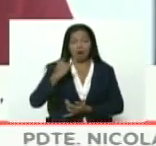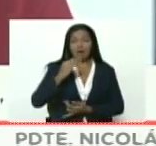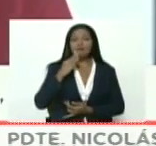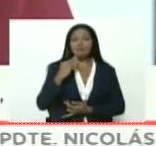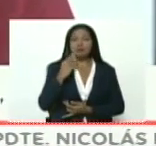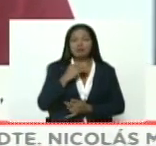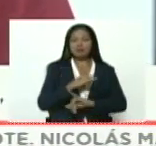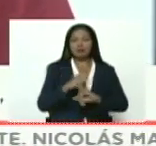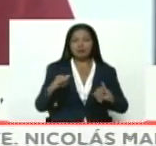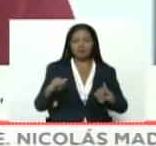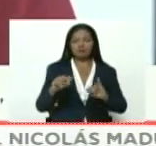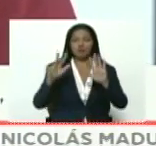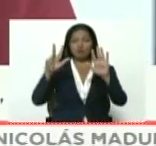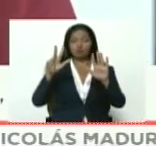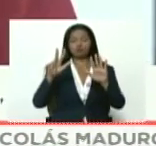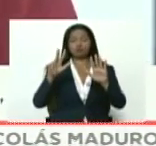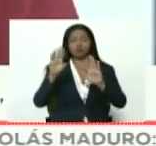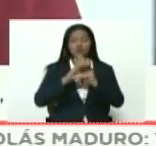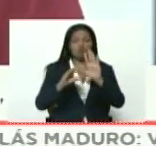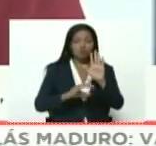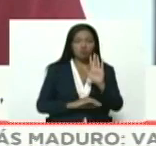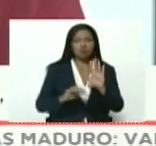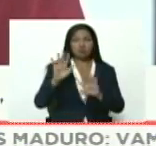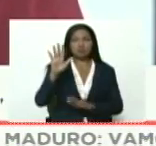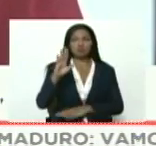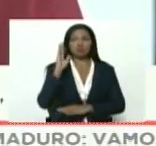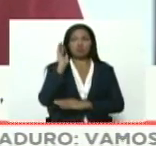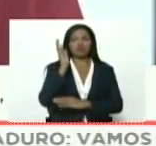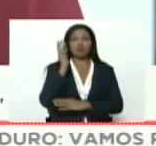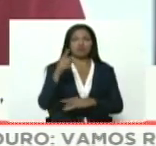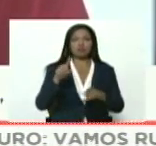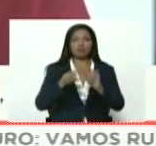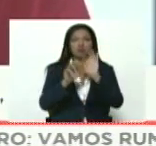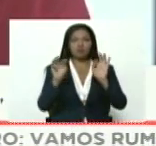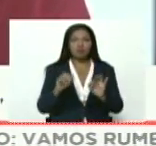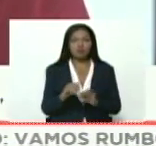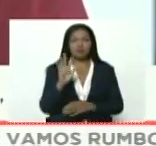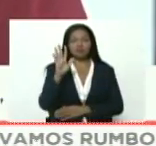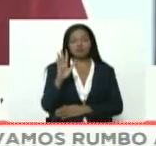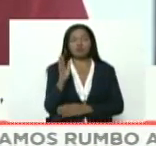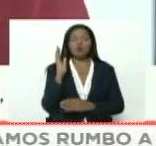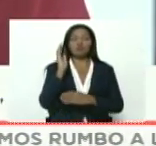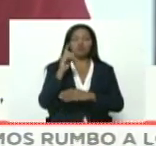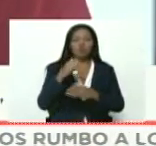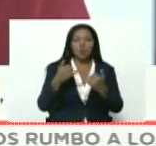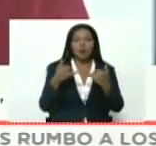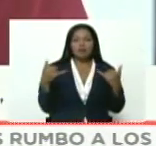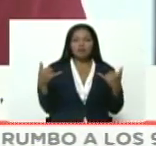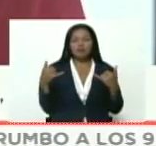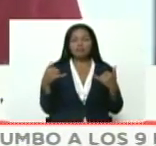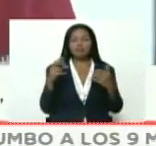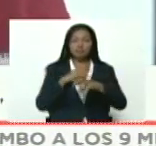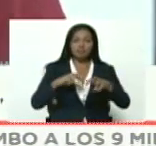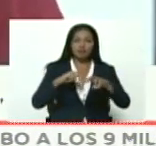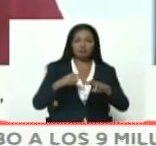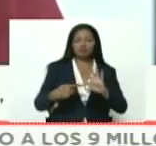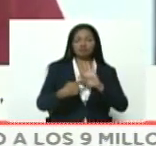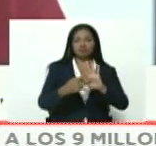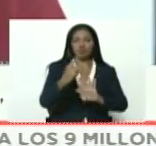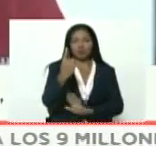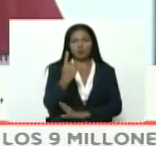definido 8 cursos, 5 conferencias, 5 foros, una línea de investigación y una publicación.